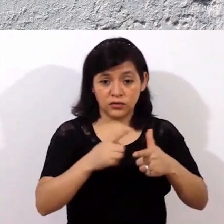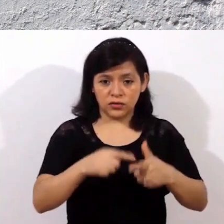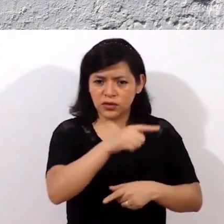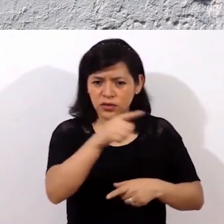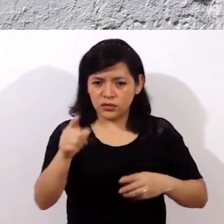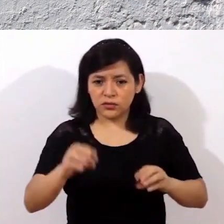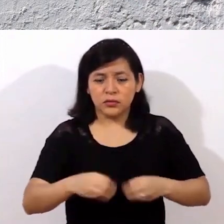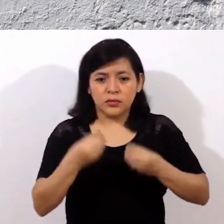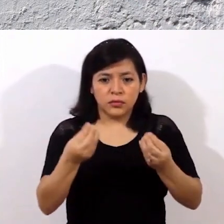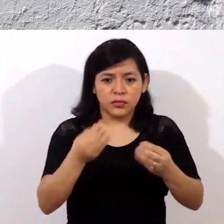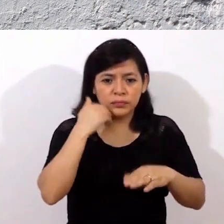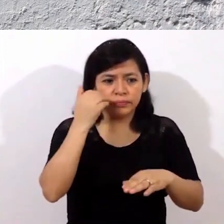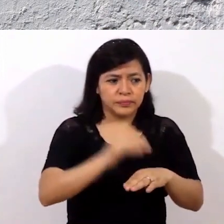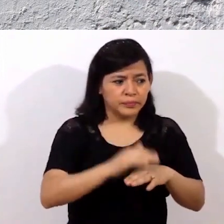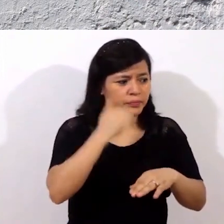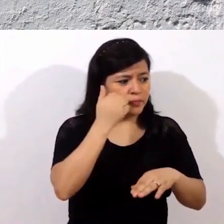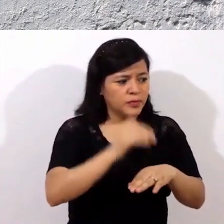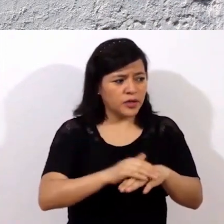esas esferas menores de la sociedad.